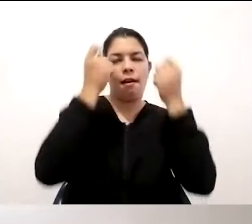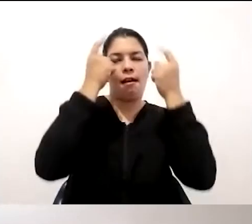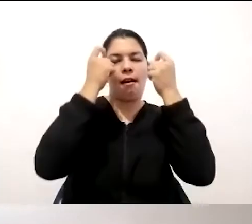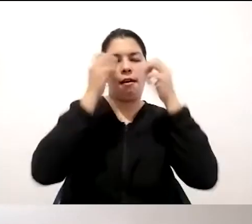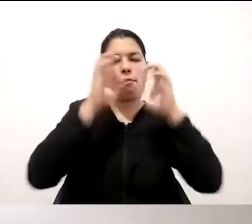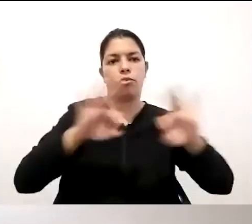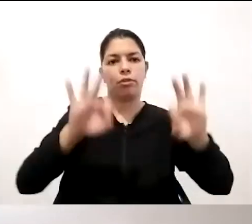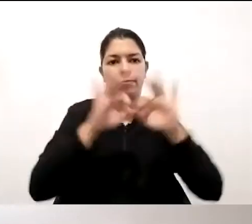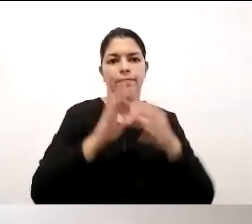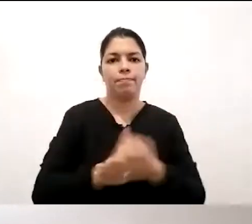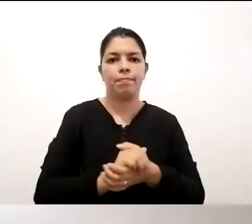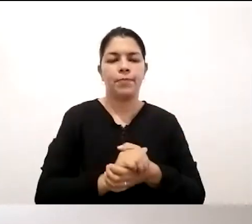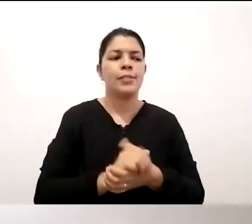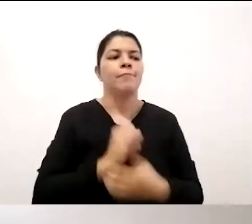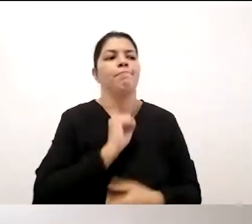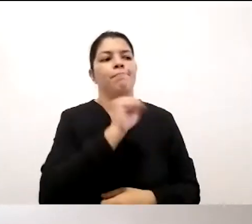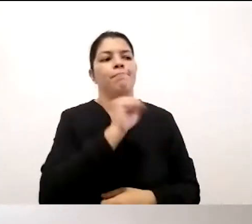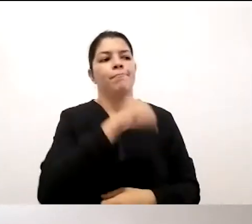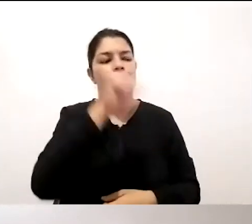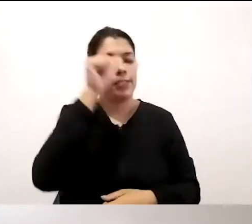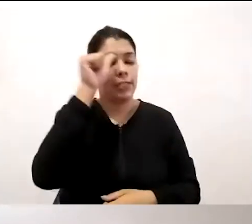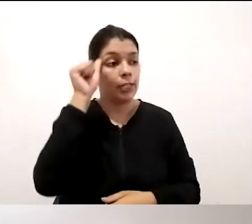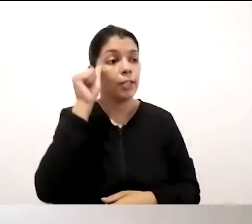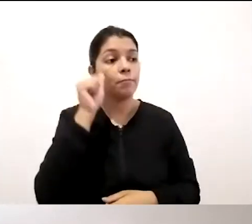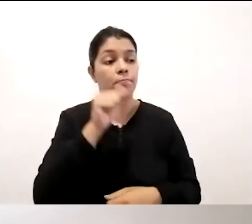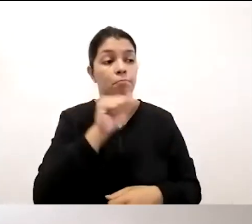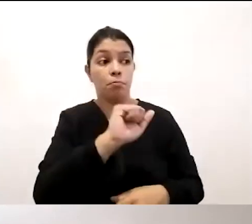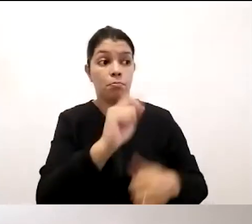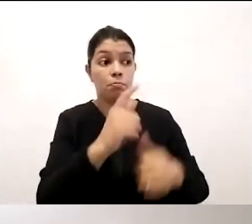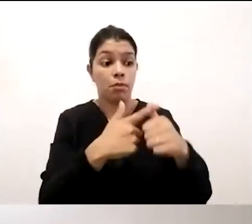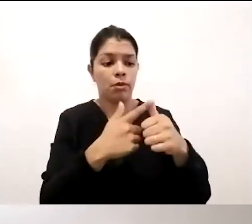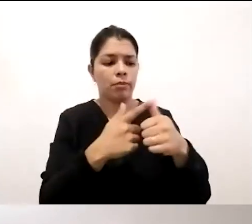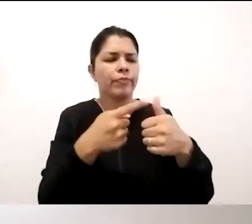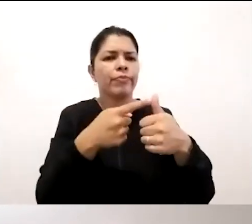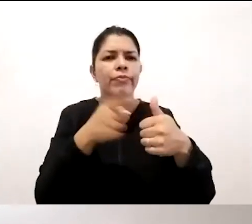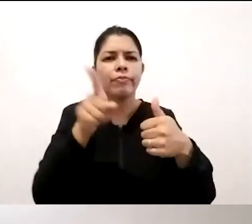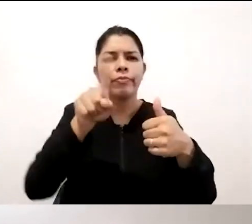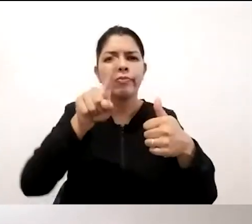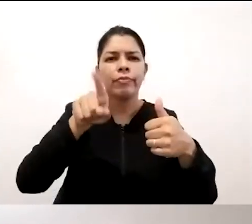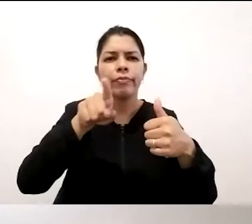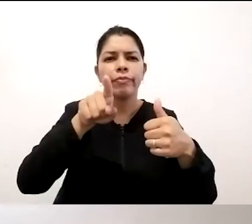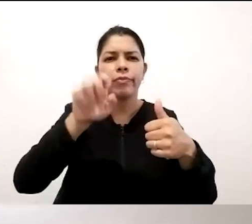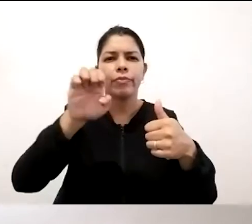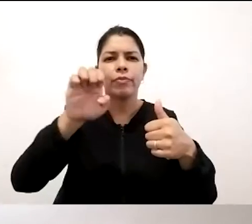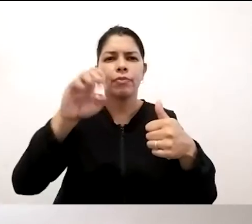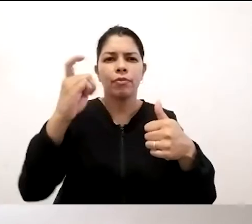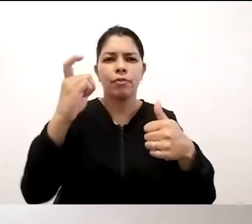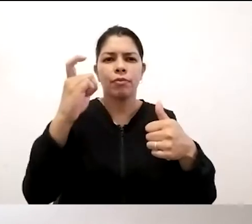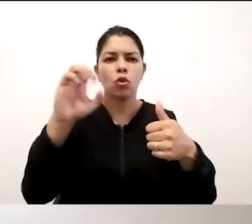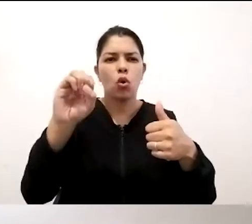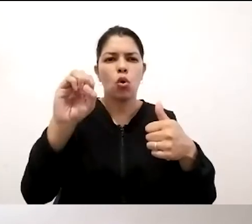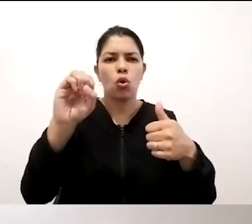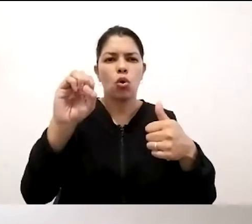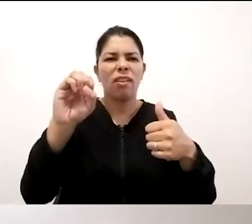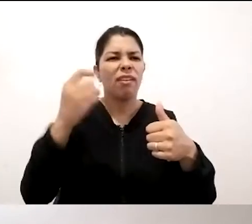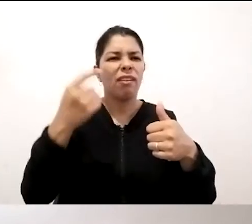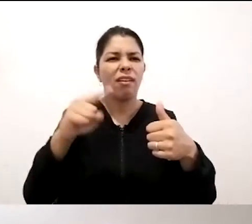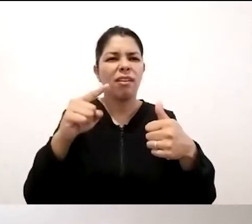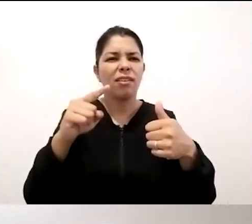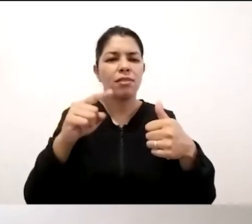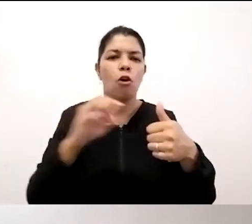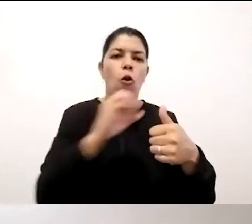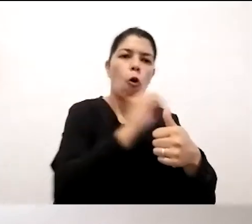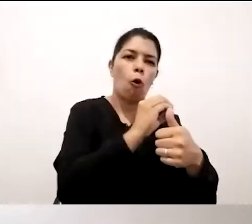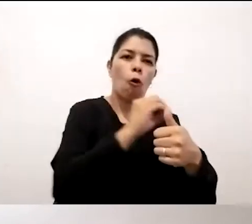Sí, Angélica. Para ella lo primero que vamos a entender qué es el sexo. Y esto hace referencia a las características biológicas que